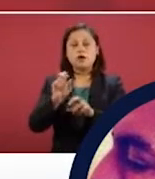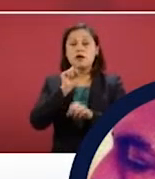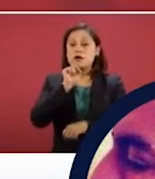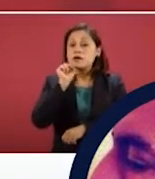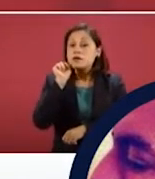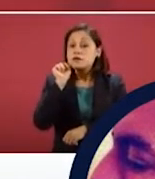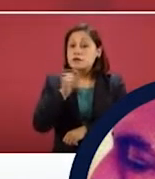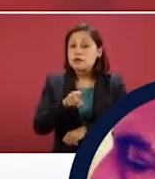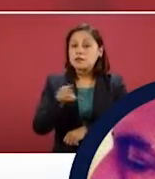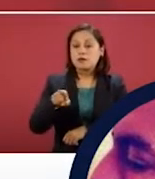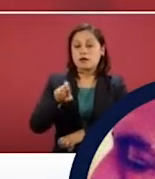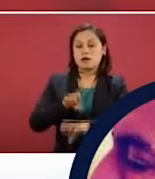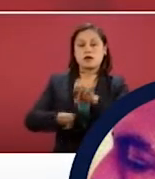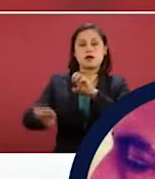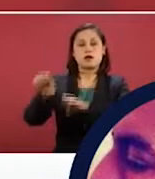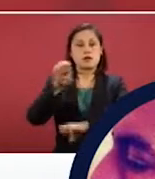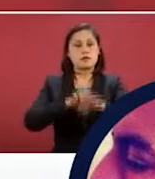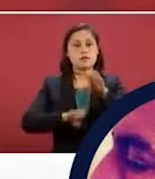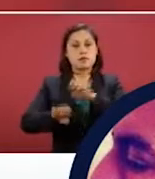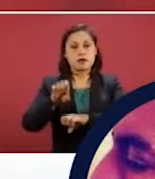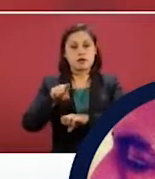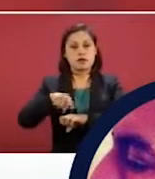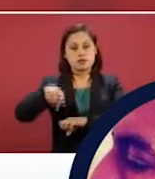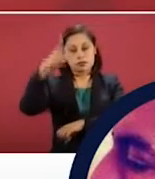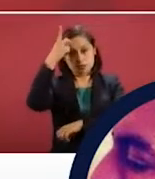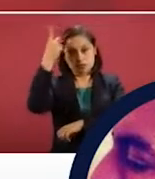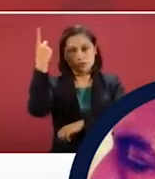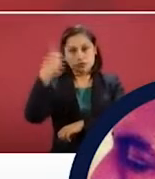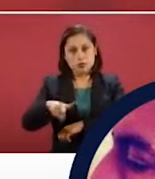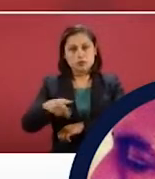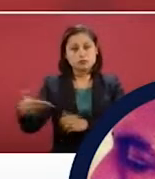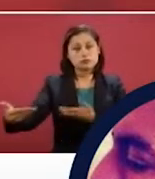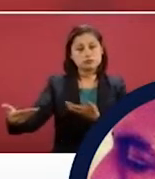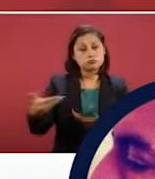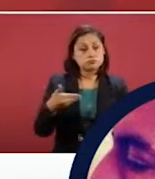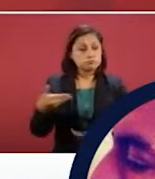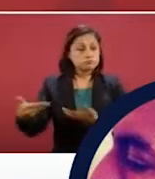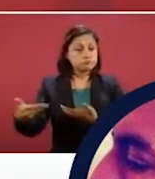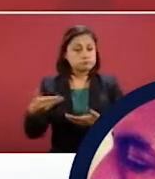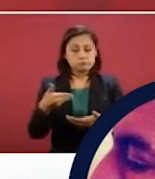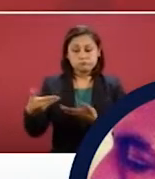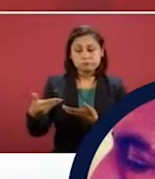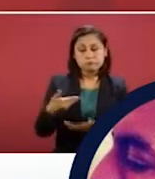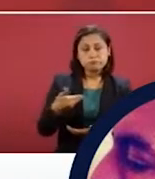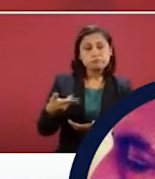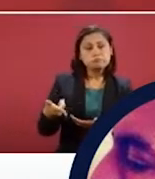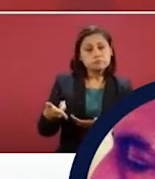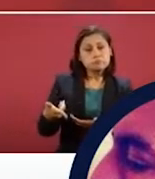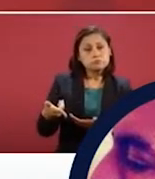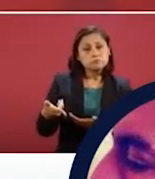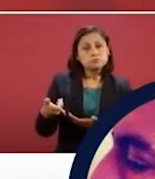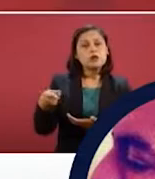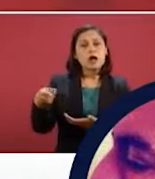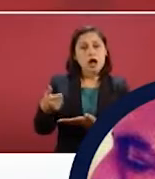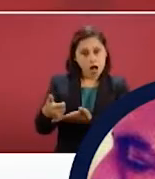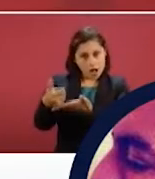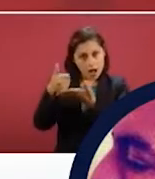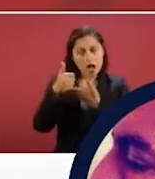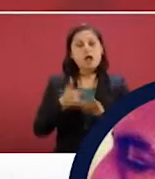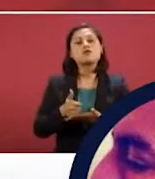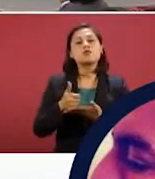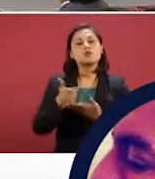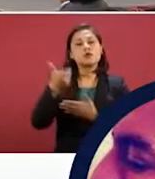poder participar en proyectos que tienen que ver con energía y salud, pero en un esquema que presumimos que se va a hacer